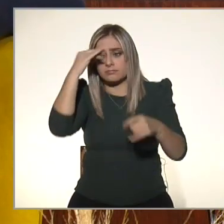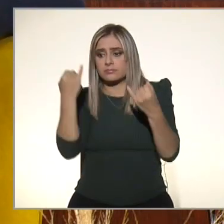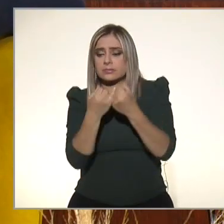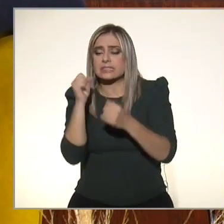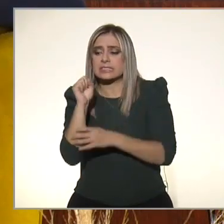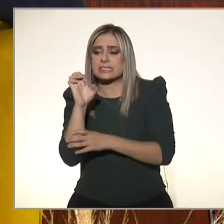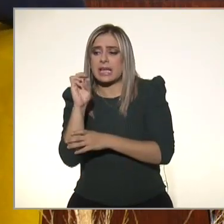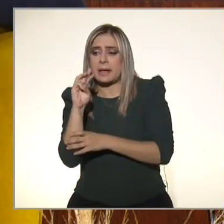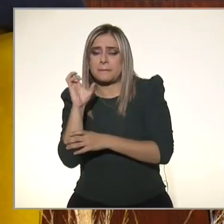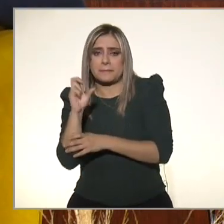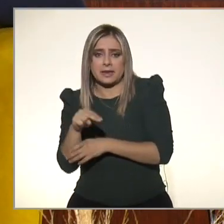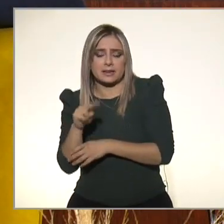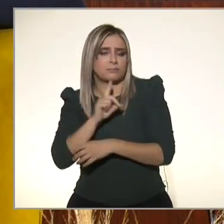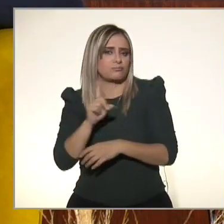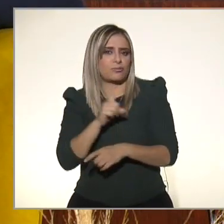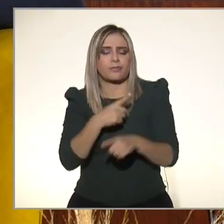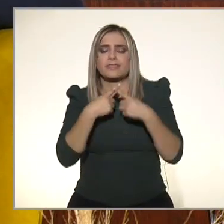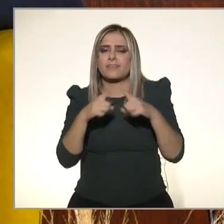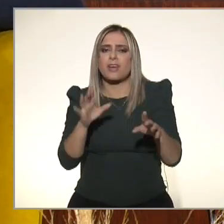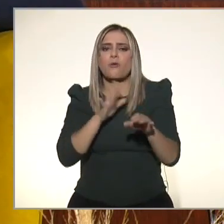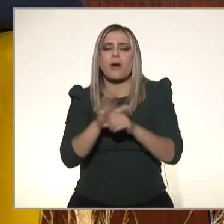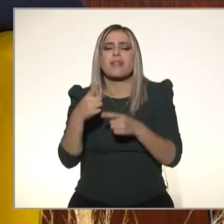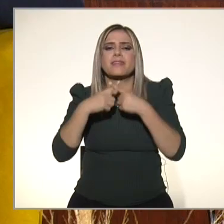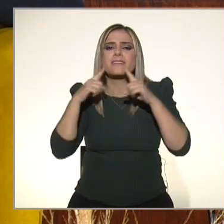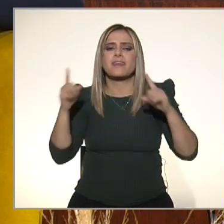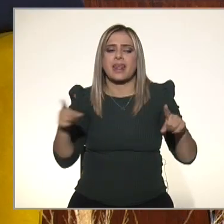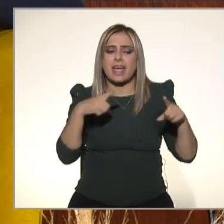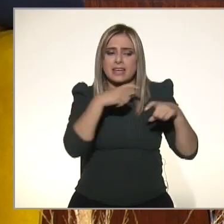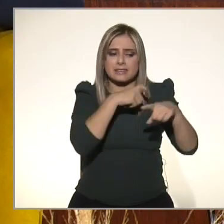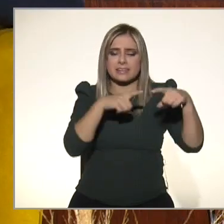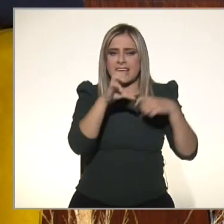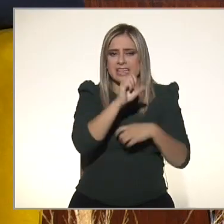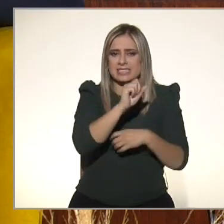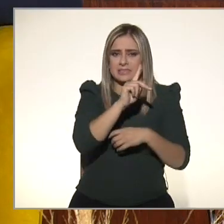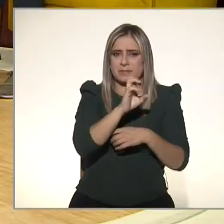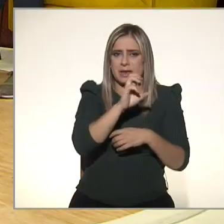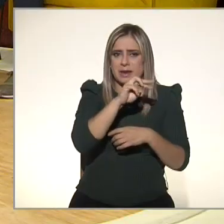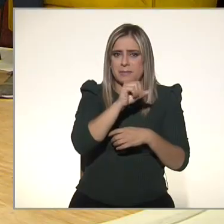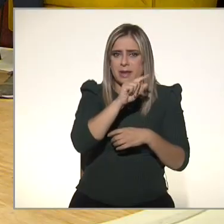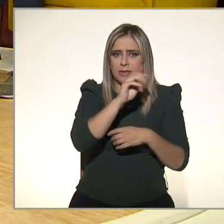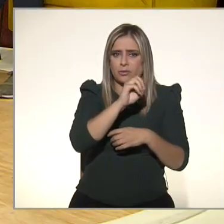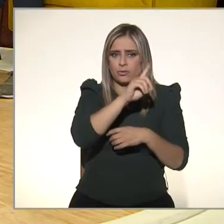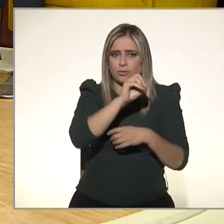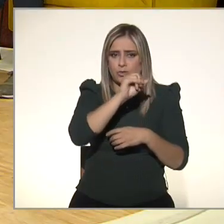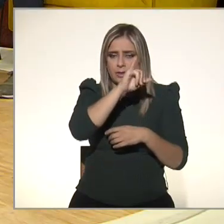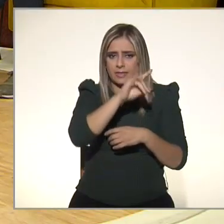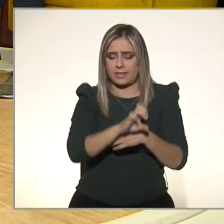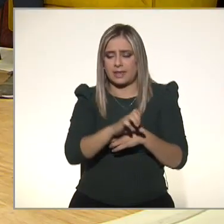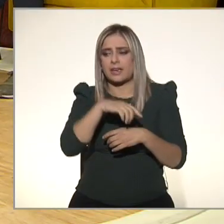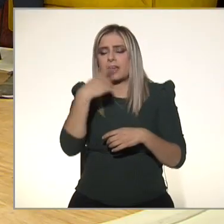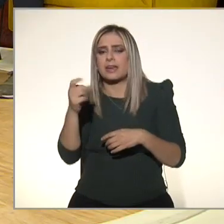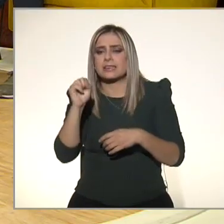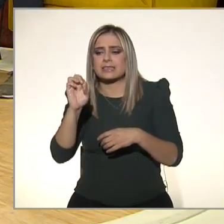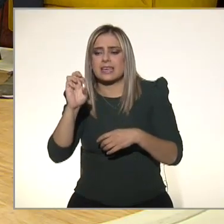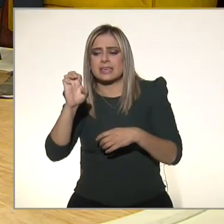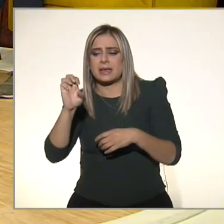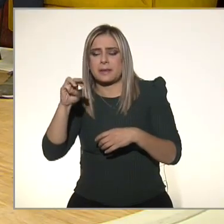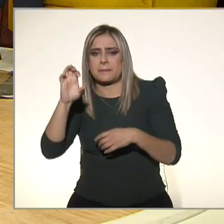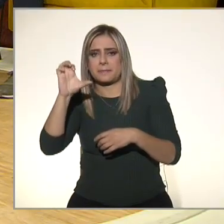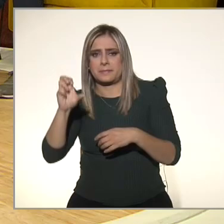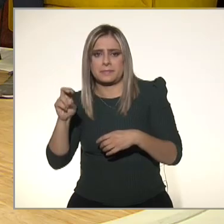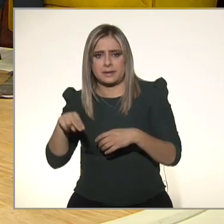semen. Entonces me gustaría que nos dijeran cuál es la diferencia para que sepan que nada más se está cortando un tubo por donde van